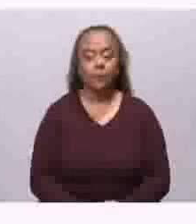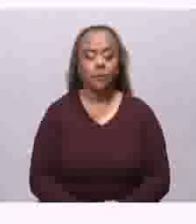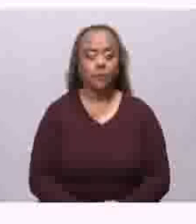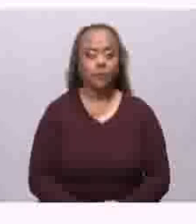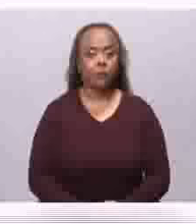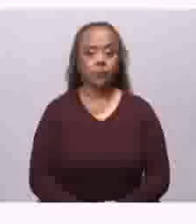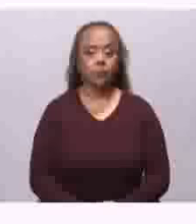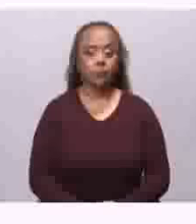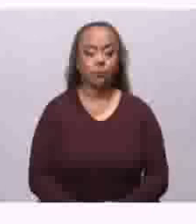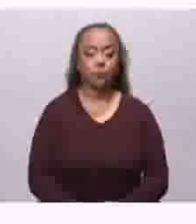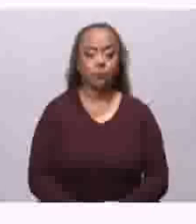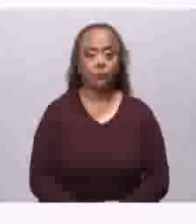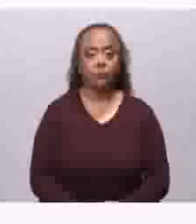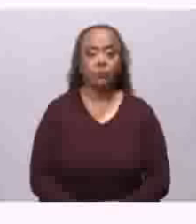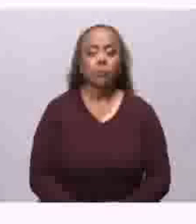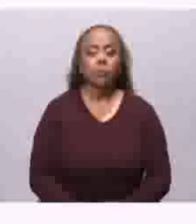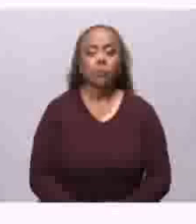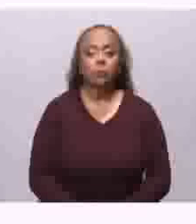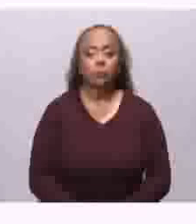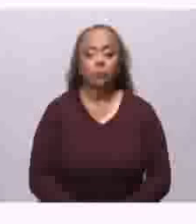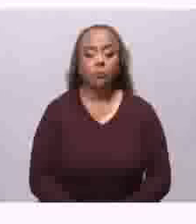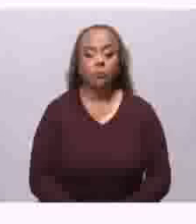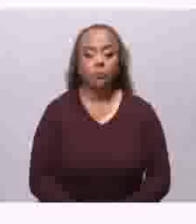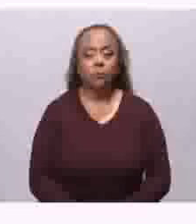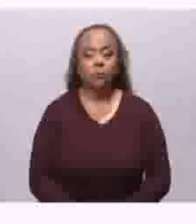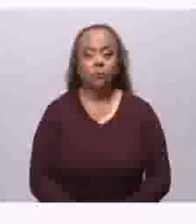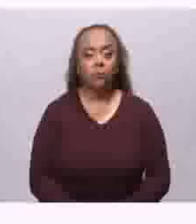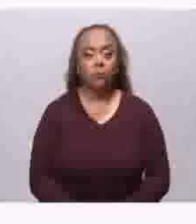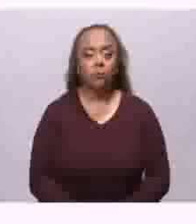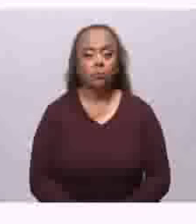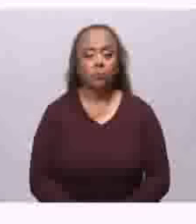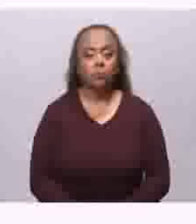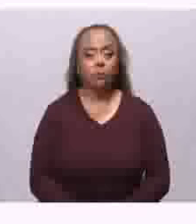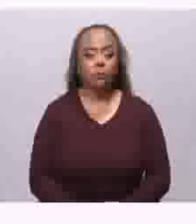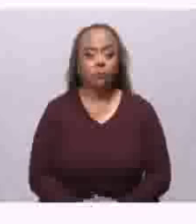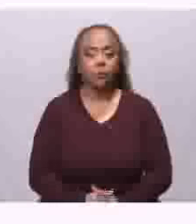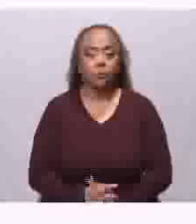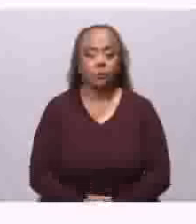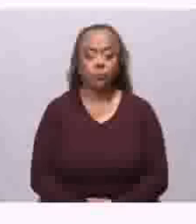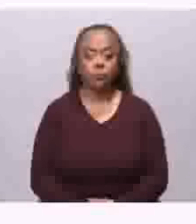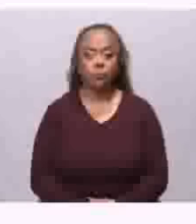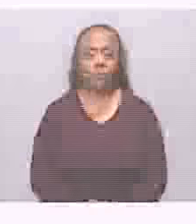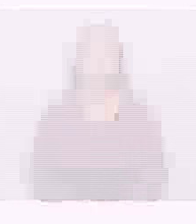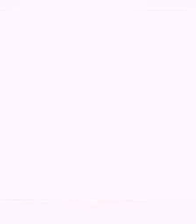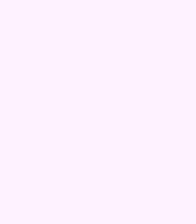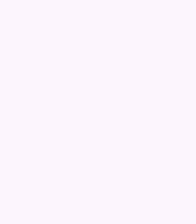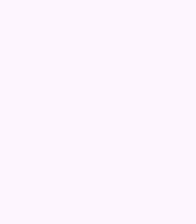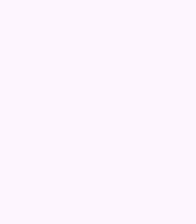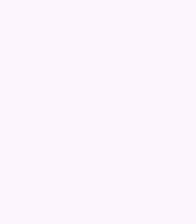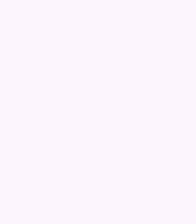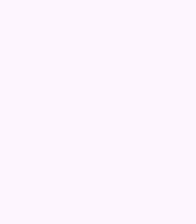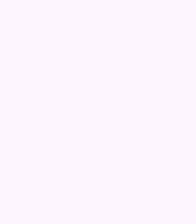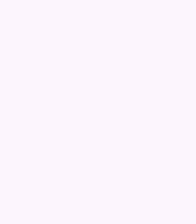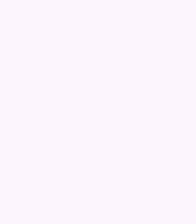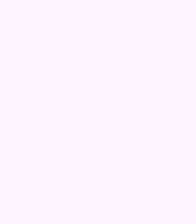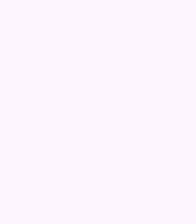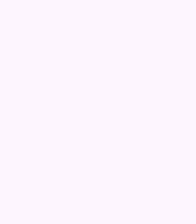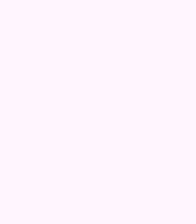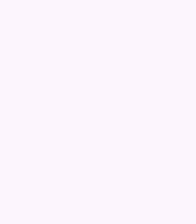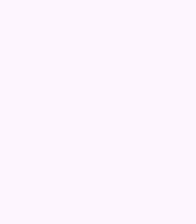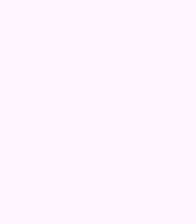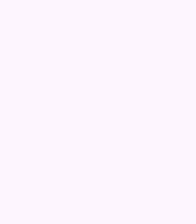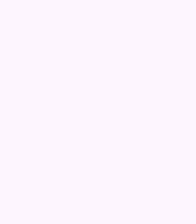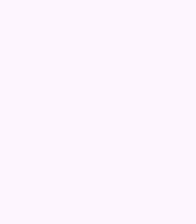o decorar Eagle tiene un tomac corriente o interruptor que combina porque con Eagle todo funciona eig presenta la